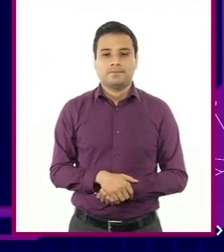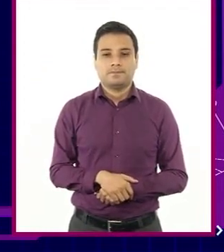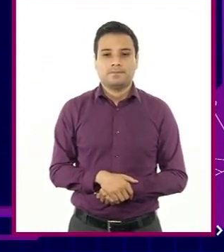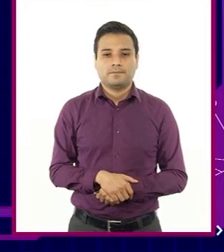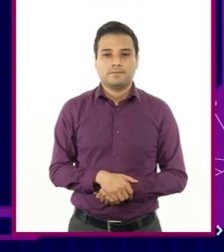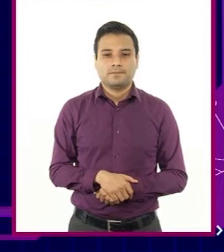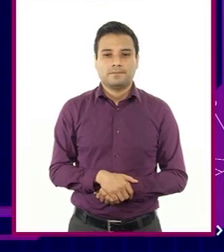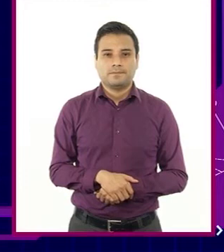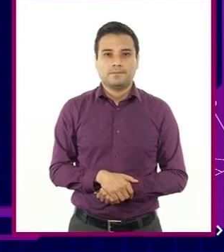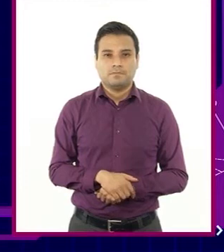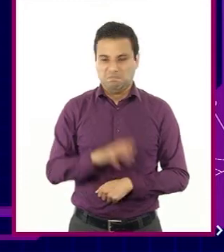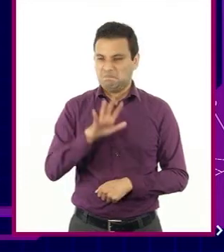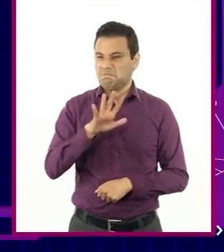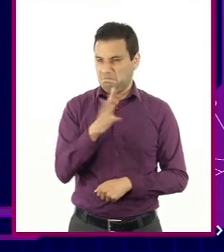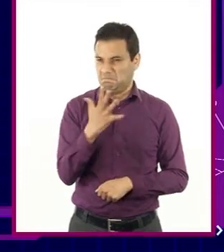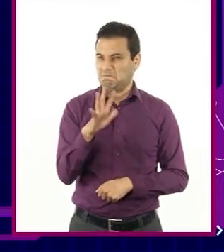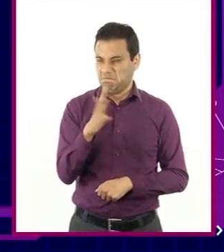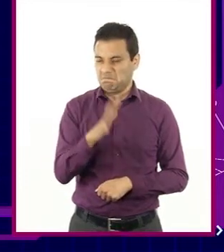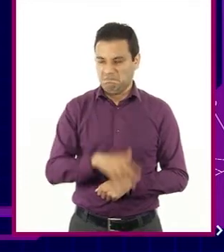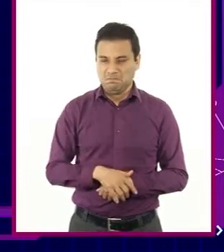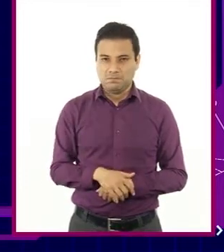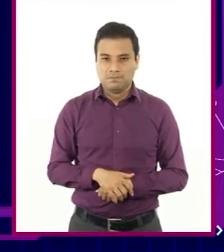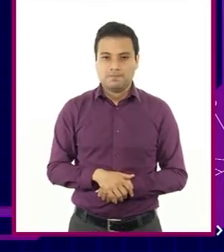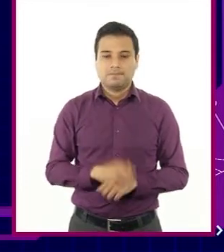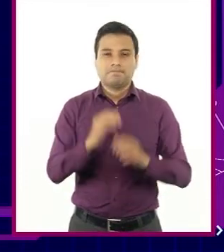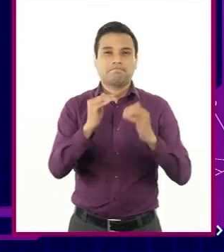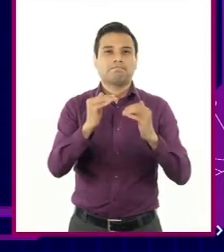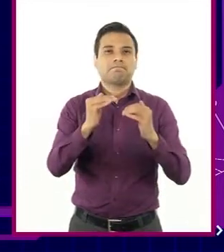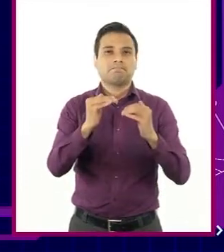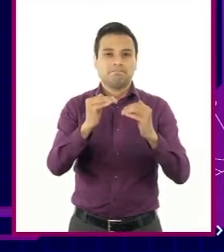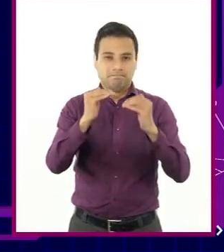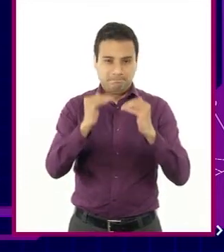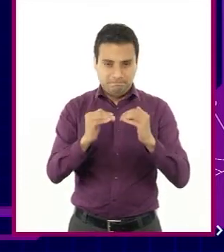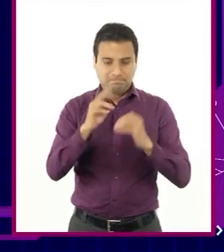646.653.5 yardas aproximadamente. Convirtamos